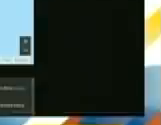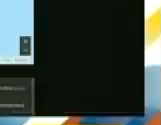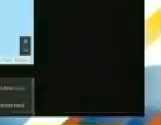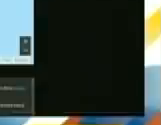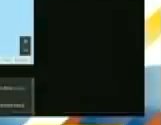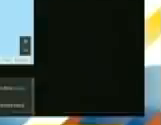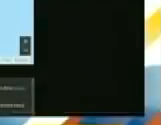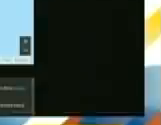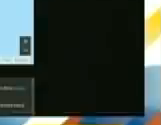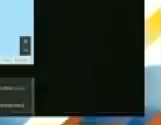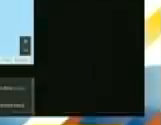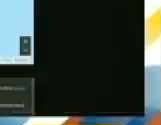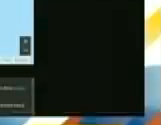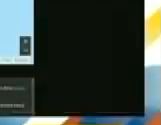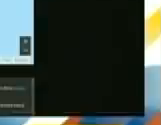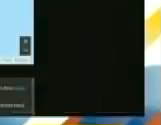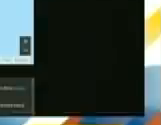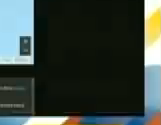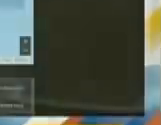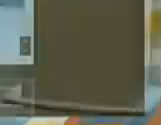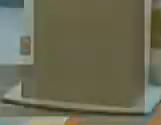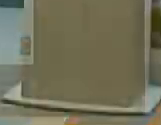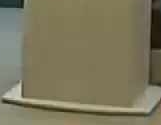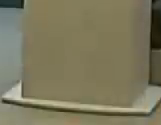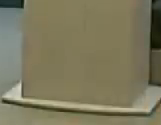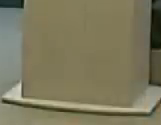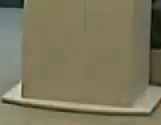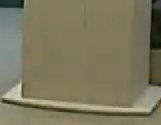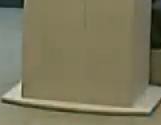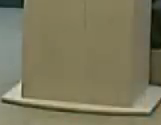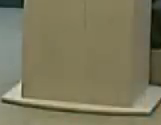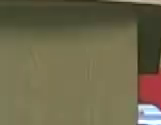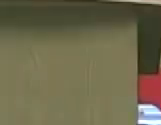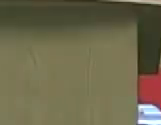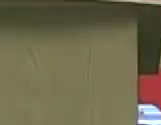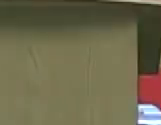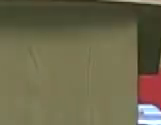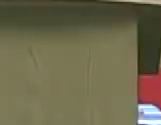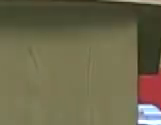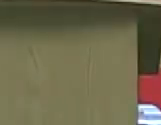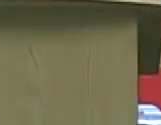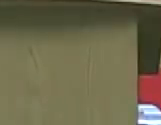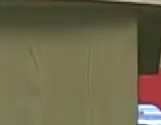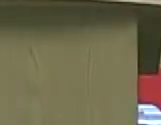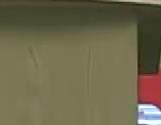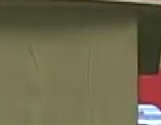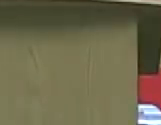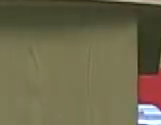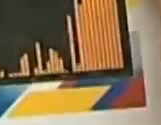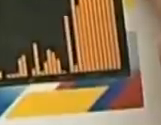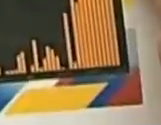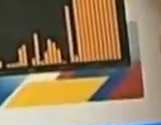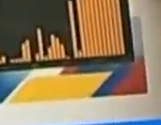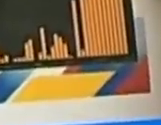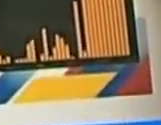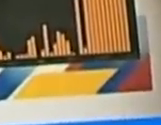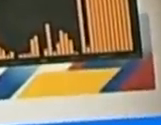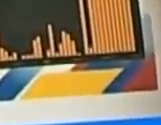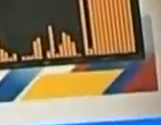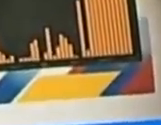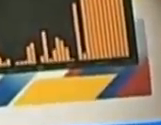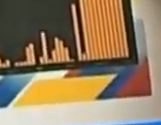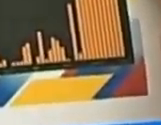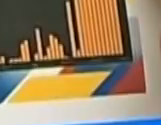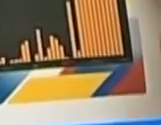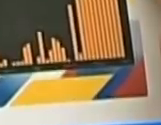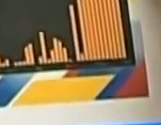Johns Hopkins University. Y aquí está una lámina similar de la Universidad Johns Hopkins, parecida a